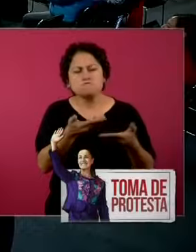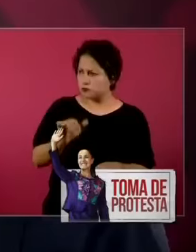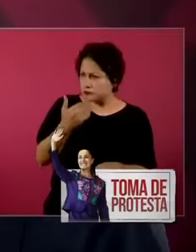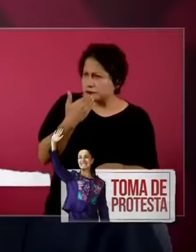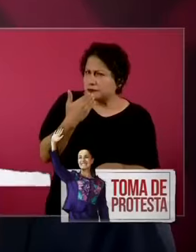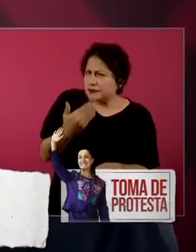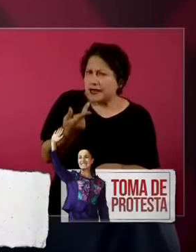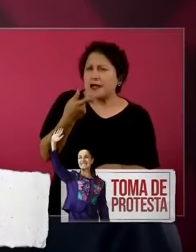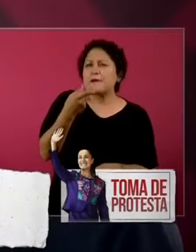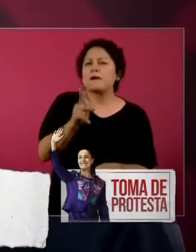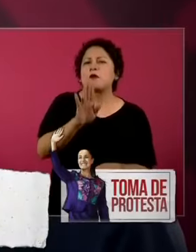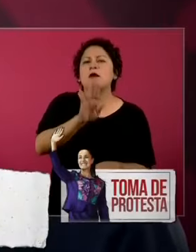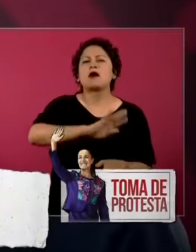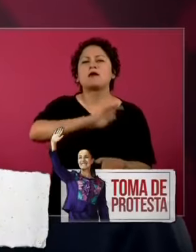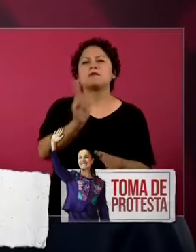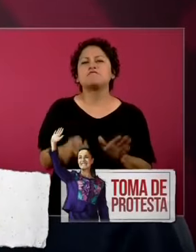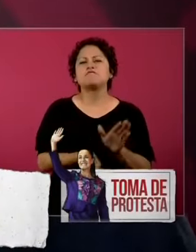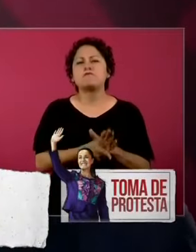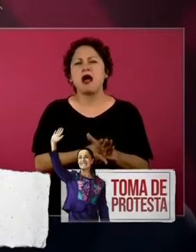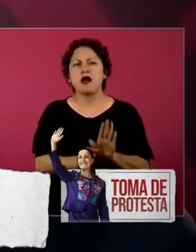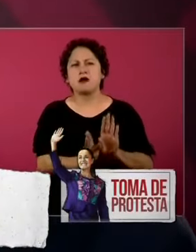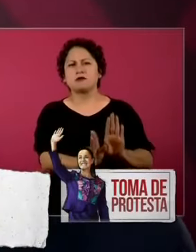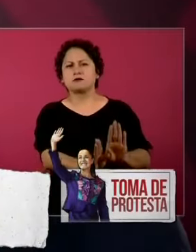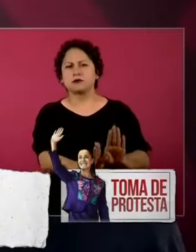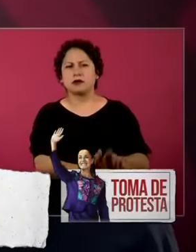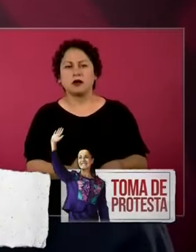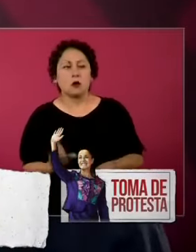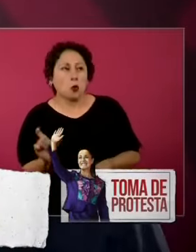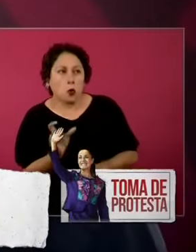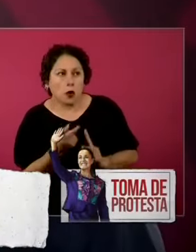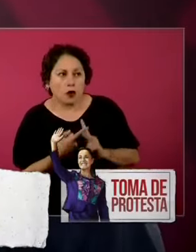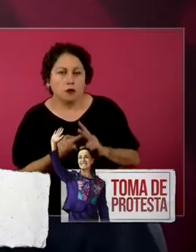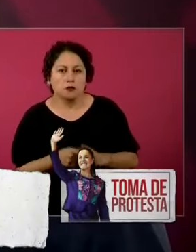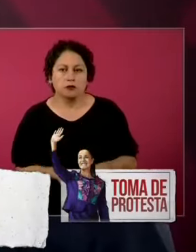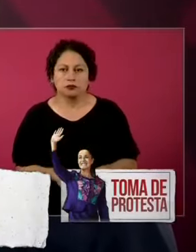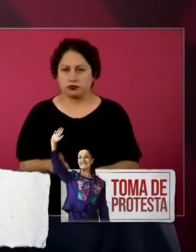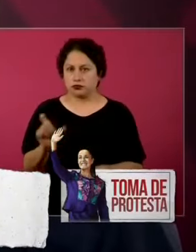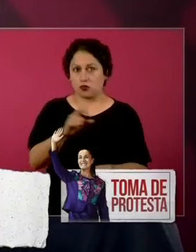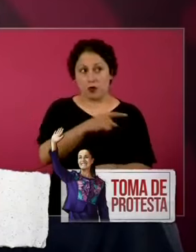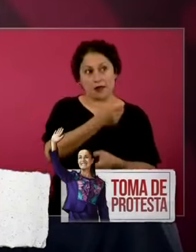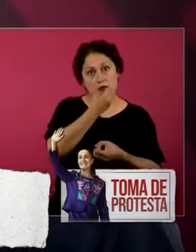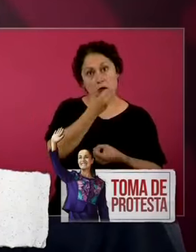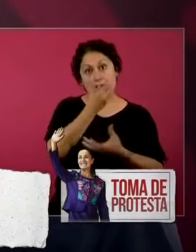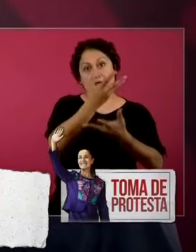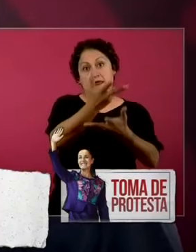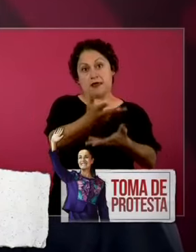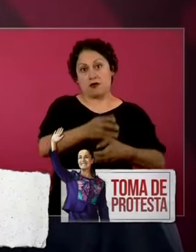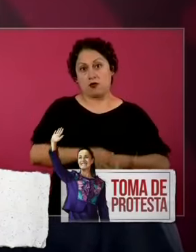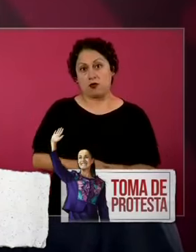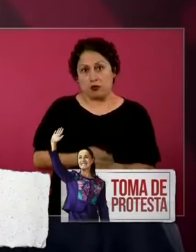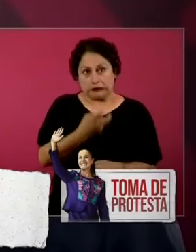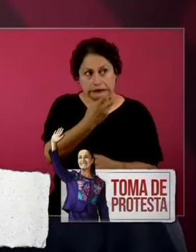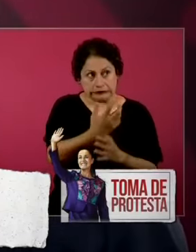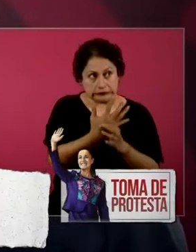en pausa. ¿Desde cuándo, presidente? Desde que declaró eso. ¿La semana pasada? Sí.